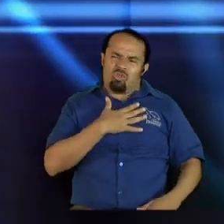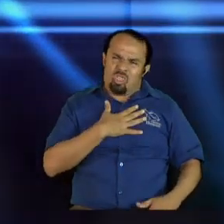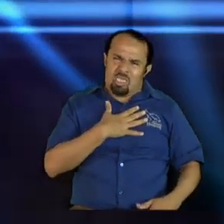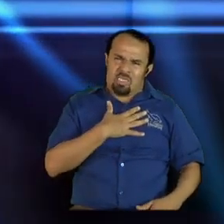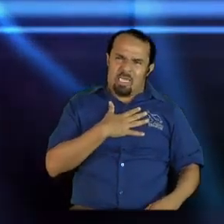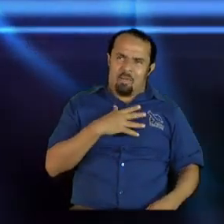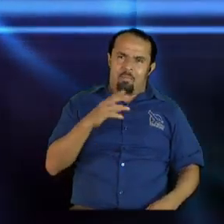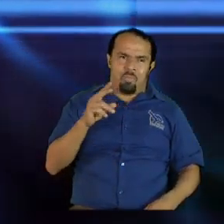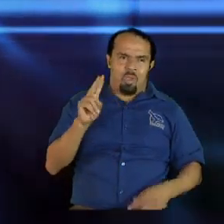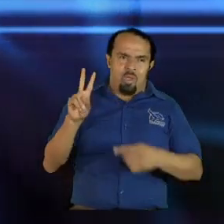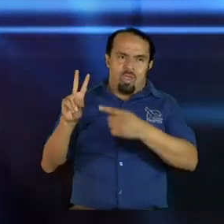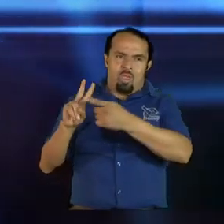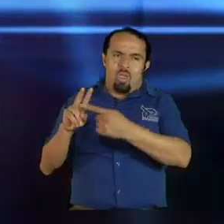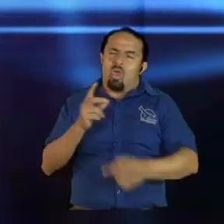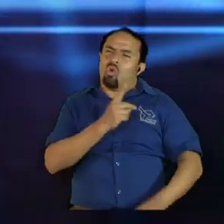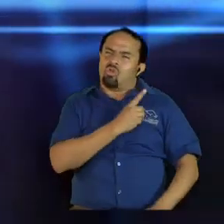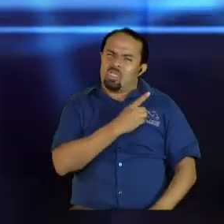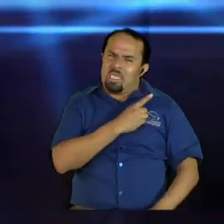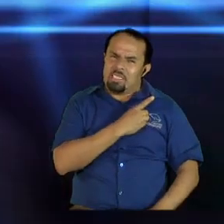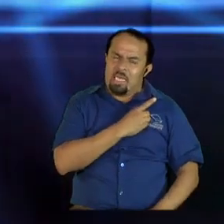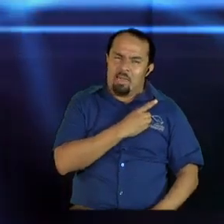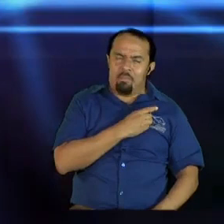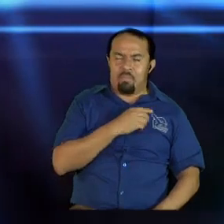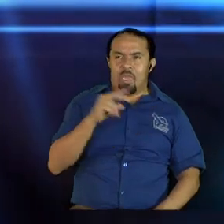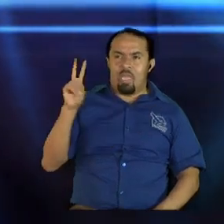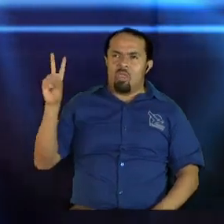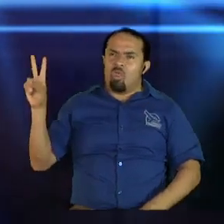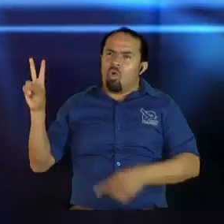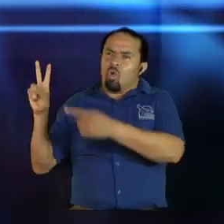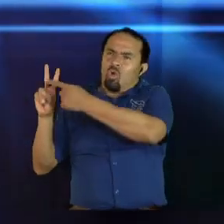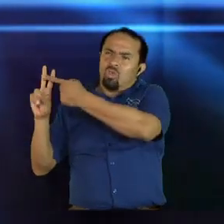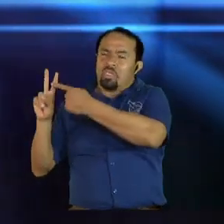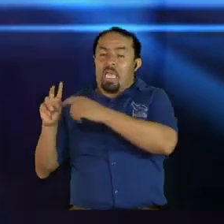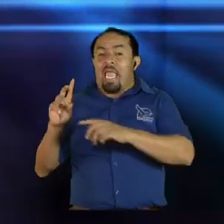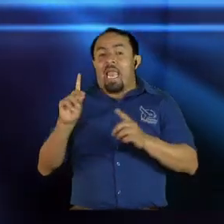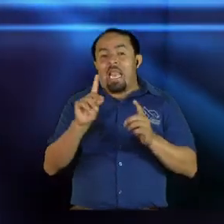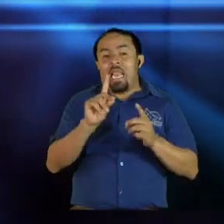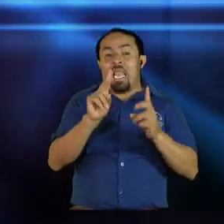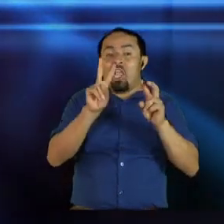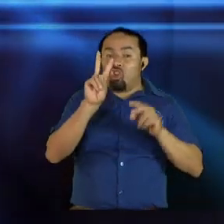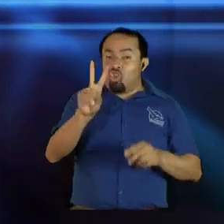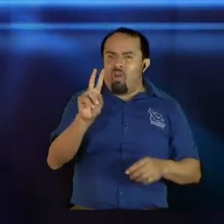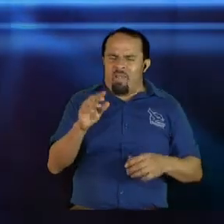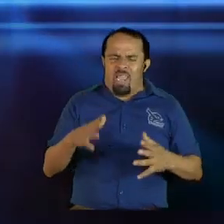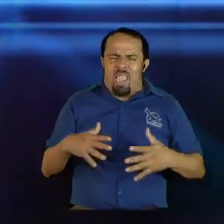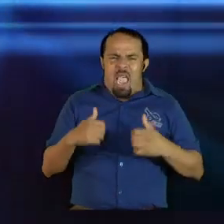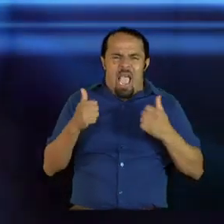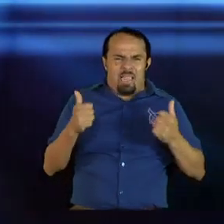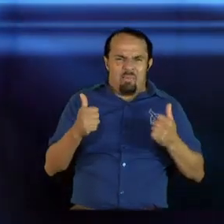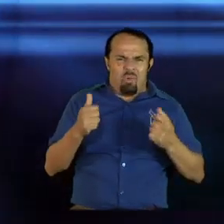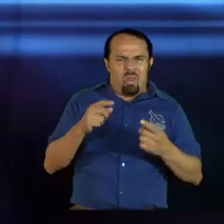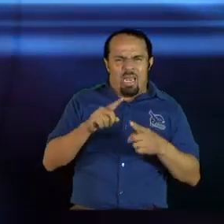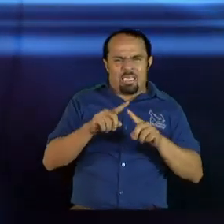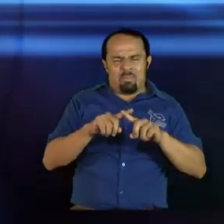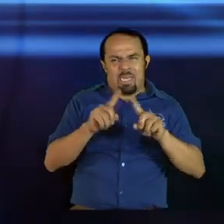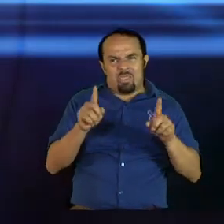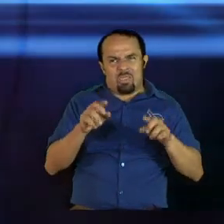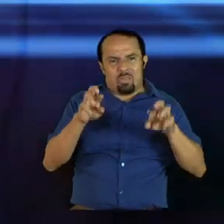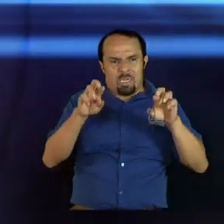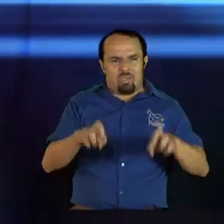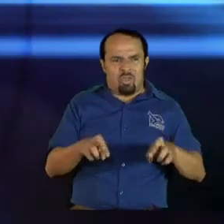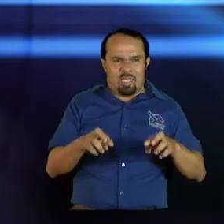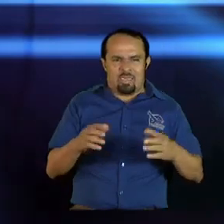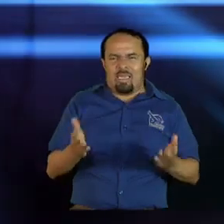versículos bíblicos, Hebreos 10, 22 y Santiago 4, 8, en donde se dice con claridad que los que tienen